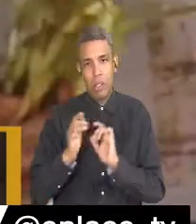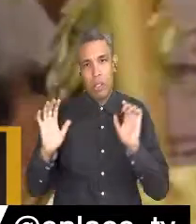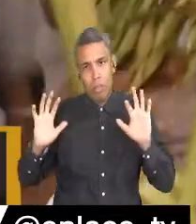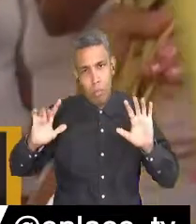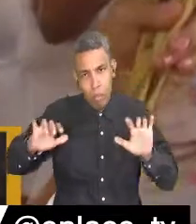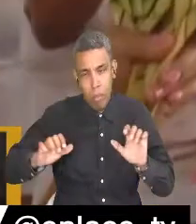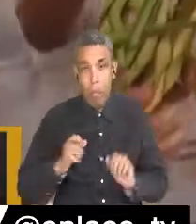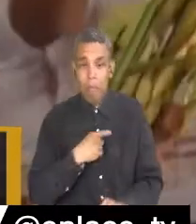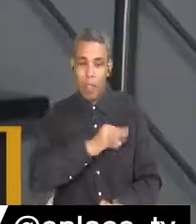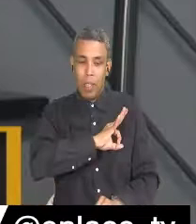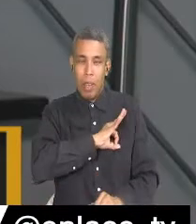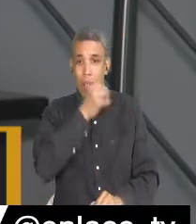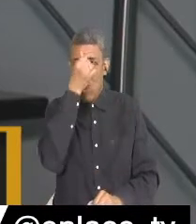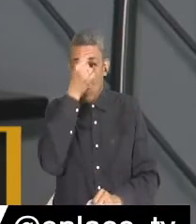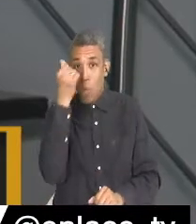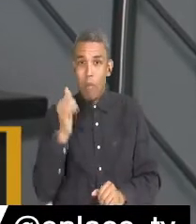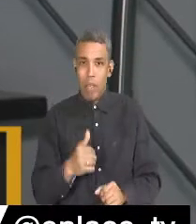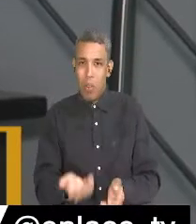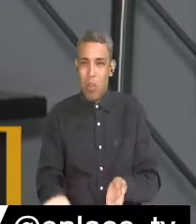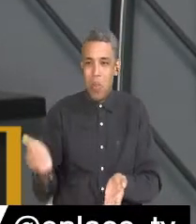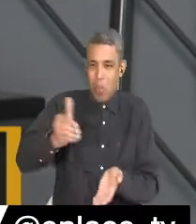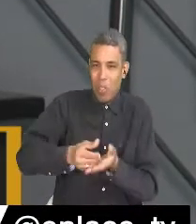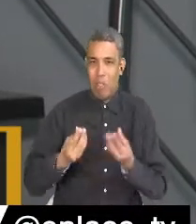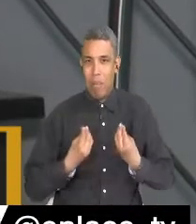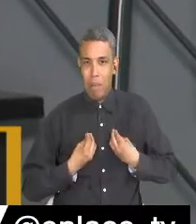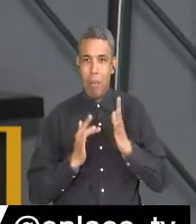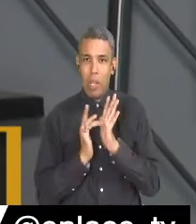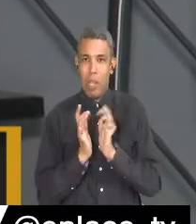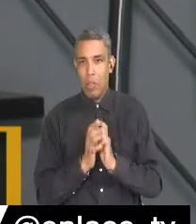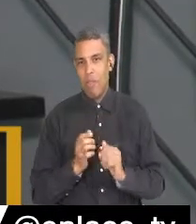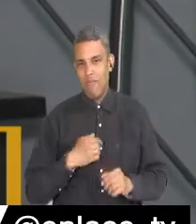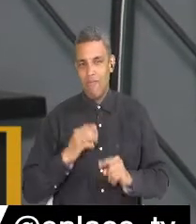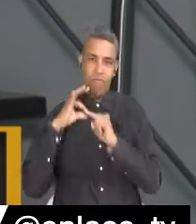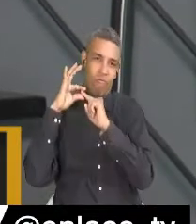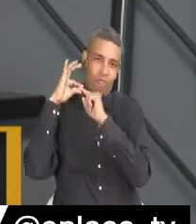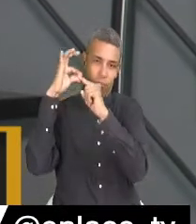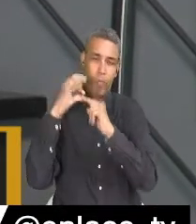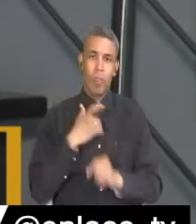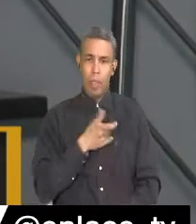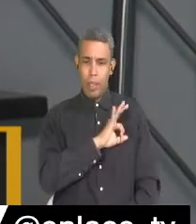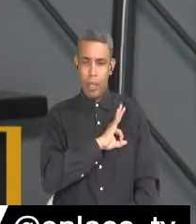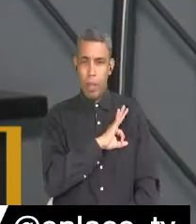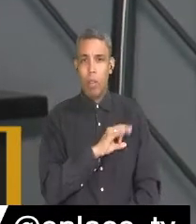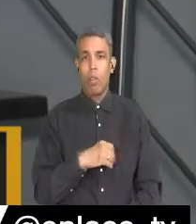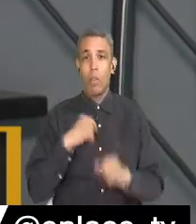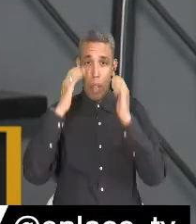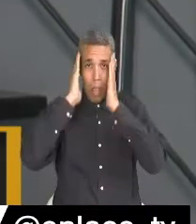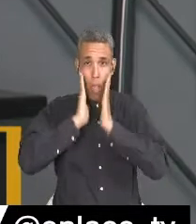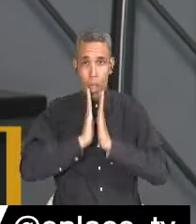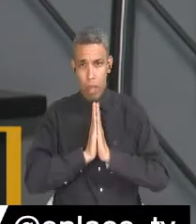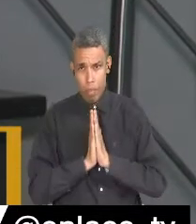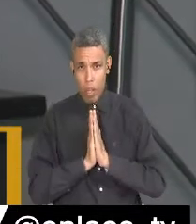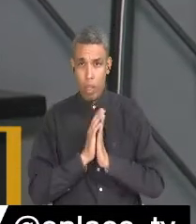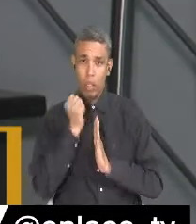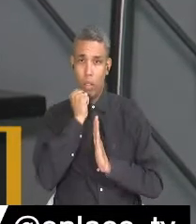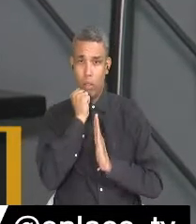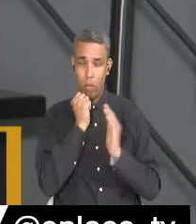Resurrección cierran la Semana Mayor. Y el sábado de la mañana celebramos la procesión de la soledad, acompañar a María en la soledad, ¿cierto?